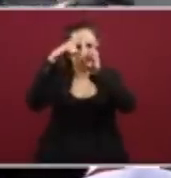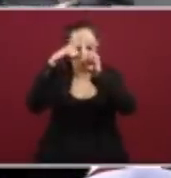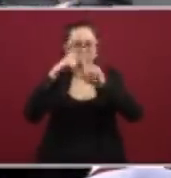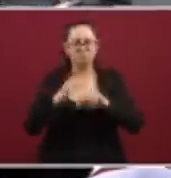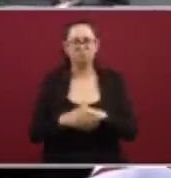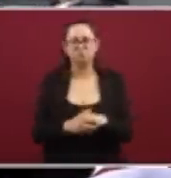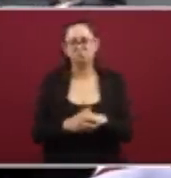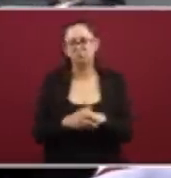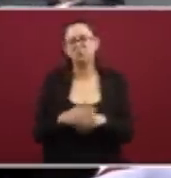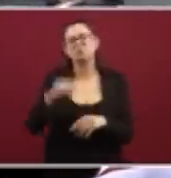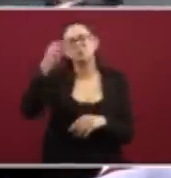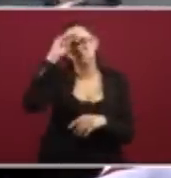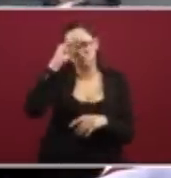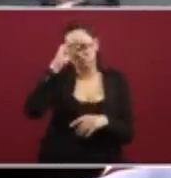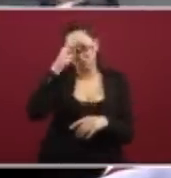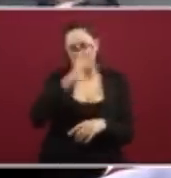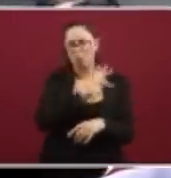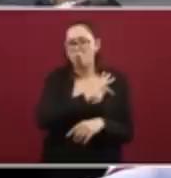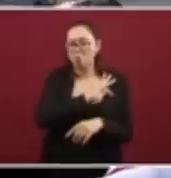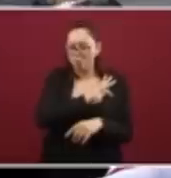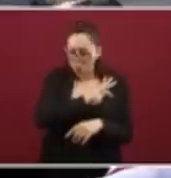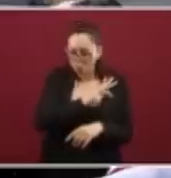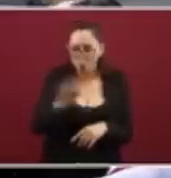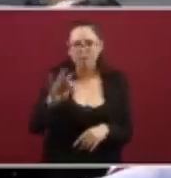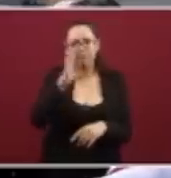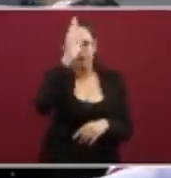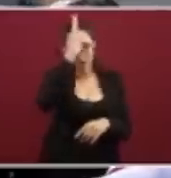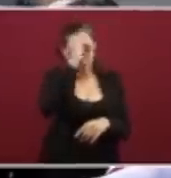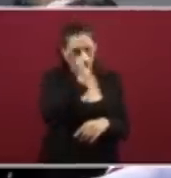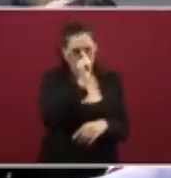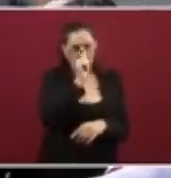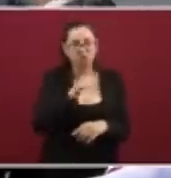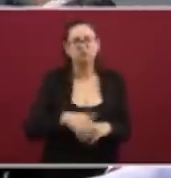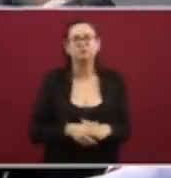y pensamos que se va a llegar a un acuerdo